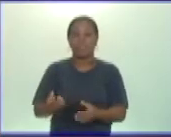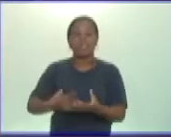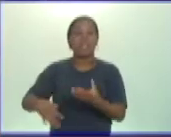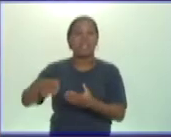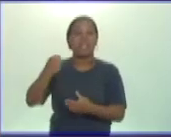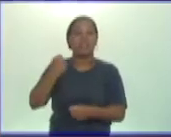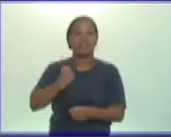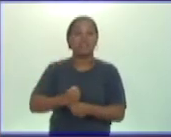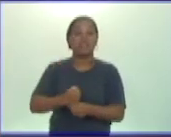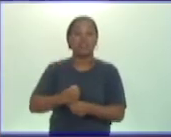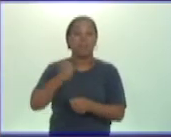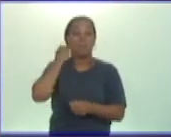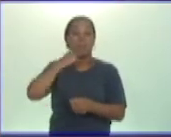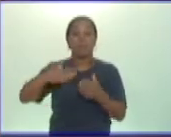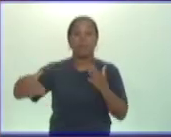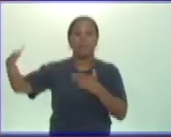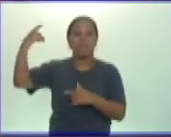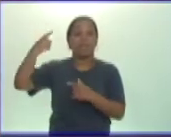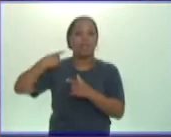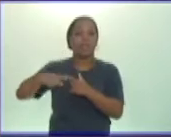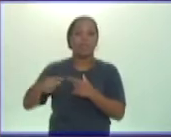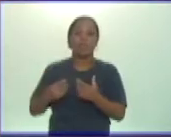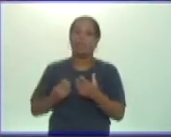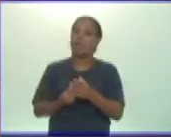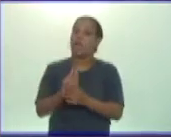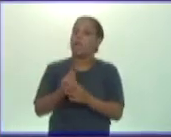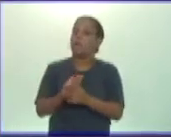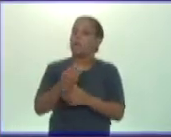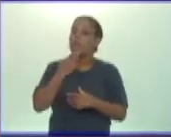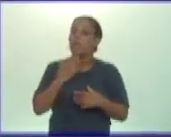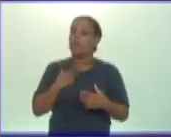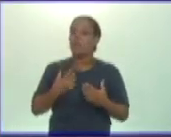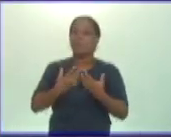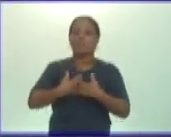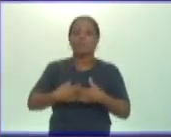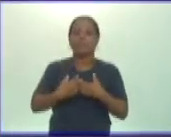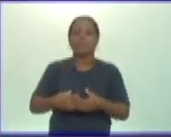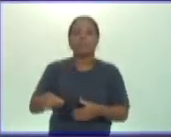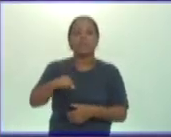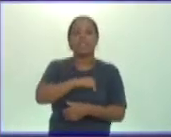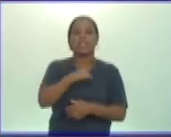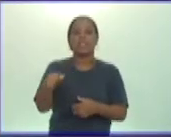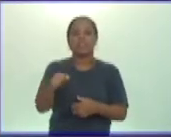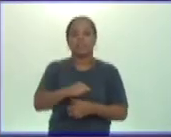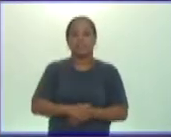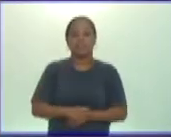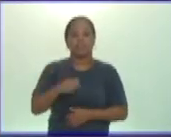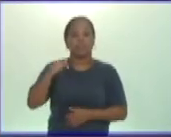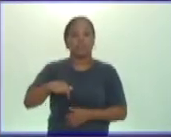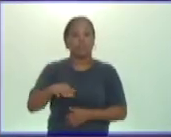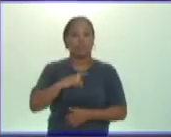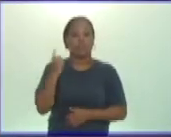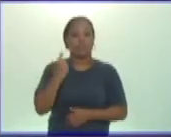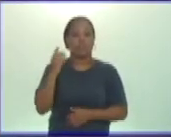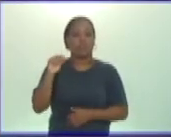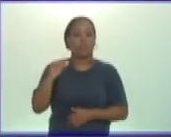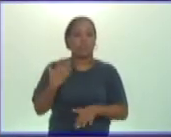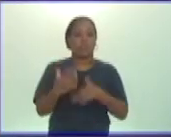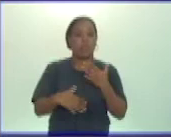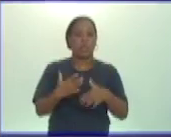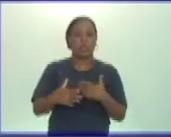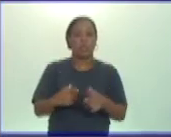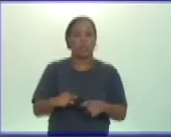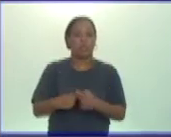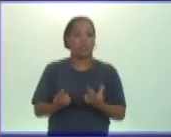se suman otras fuentes como las industrias y el transporte. Hasta ahora hemos hablado solo de los problemas, pero no